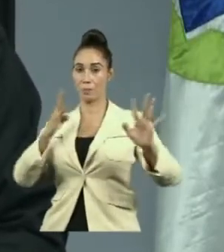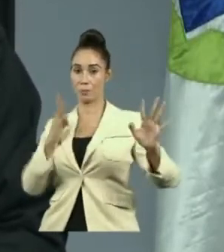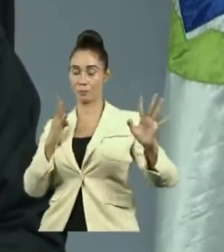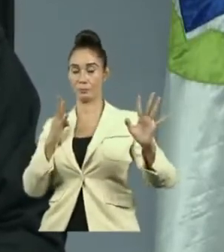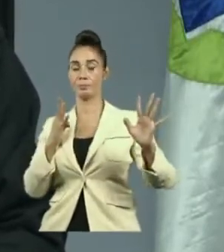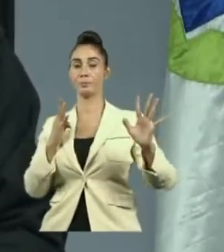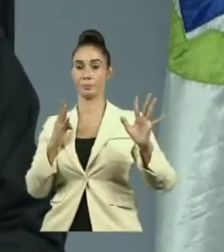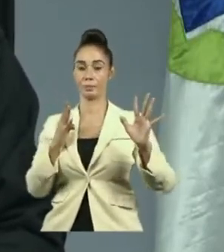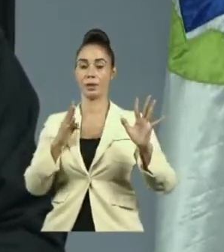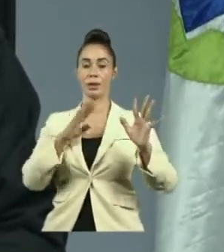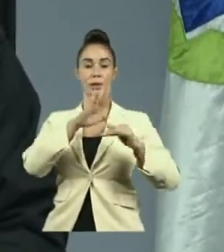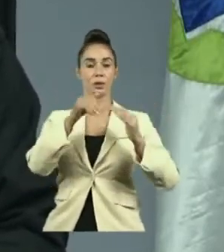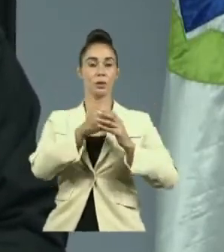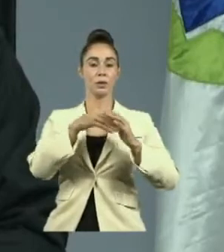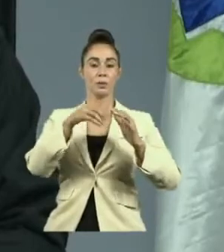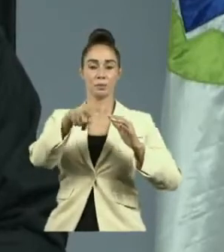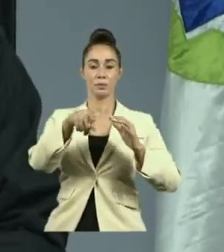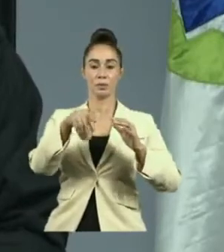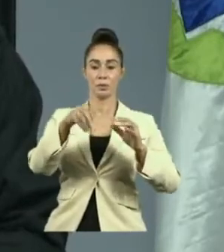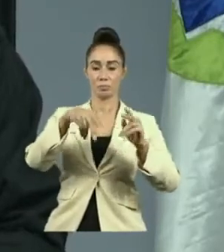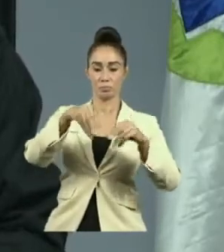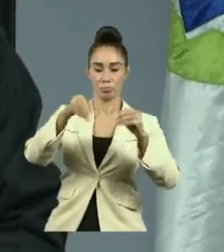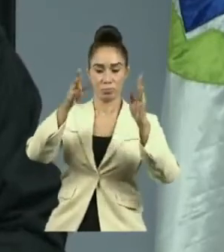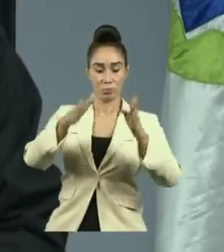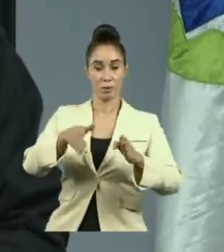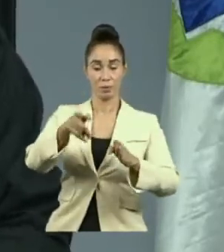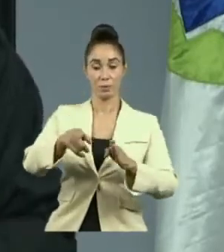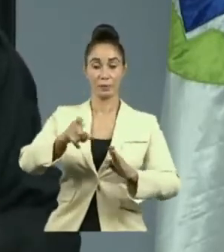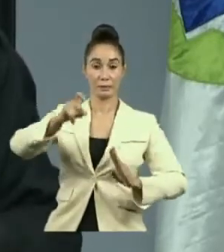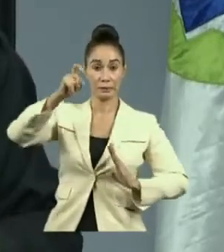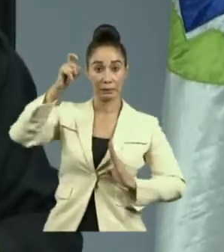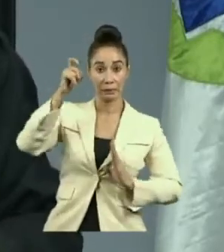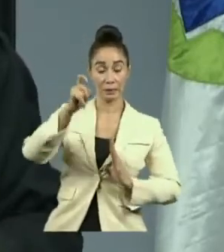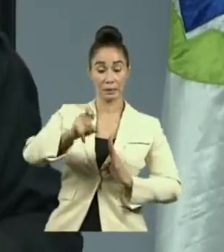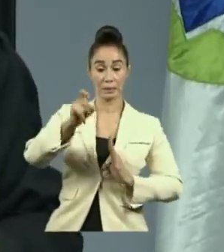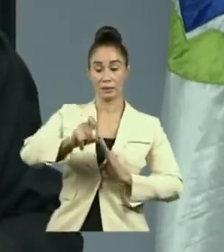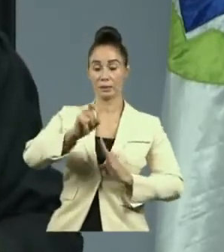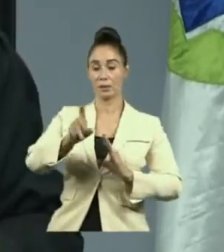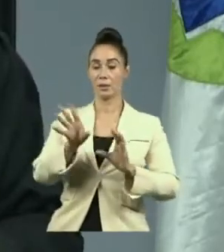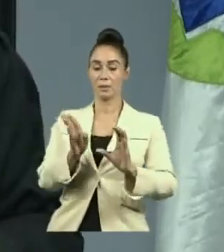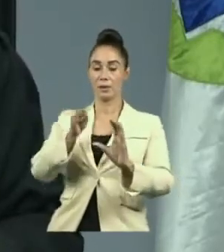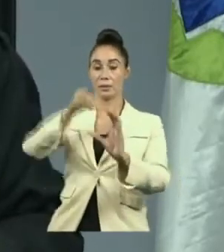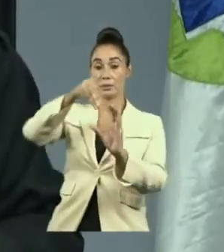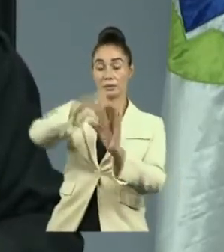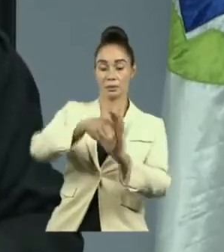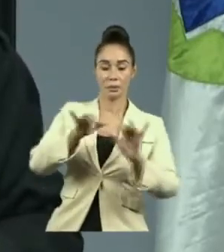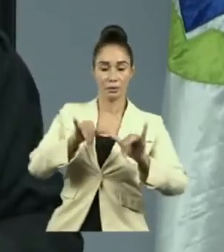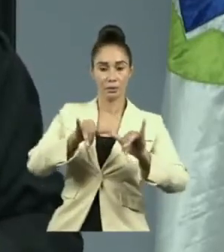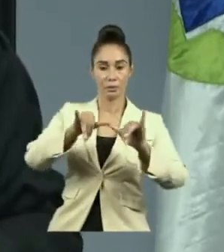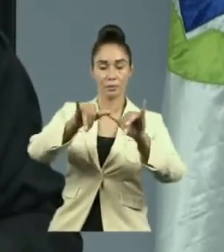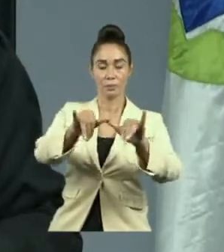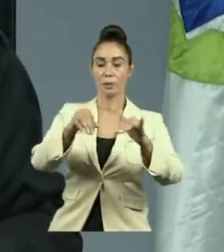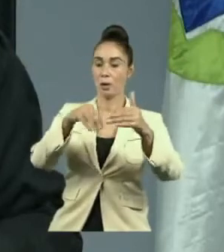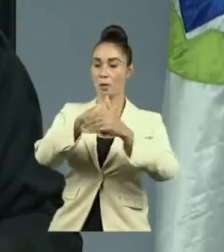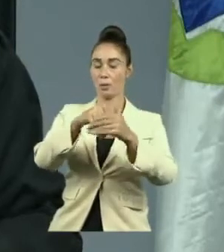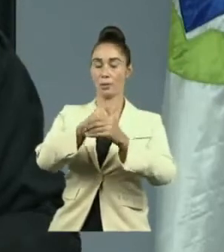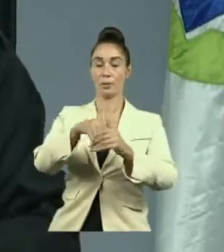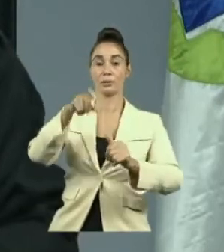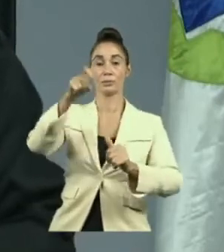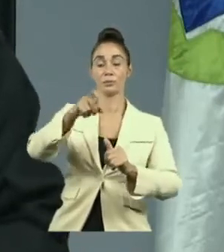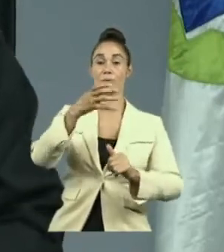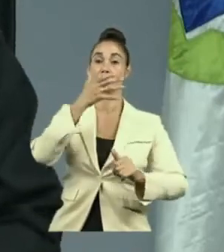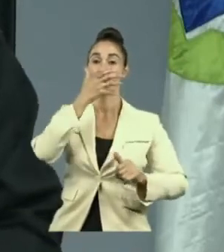de sus clientes y exigir para el ingreso a estos establecimientos la